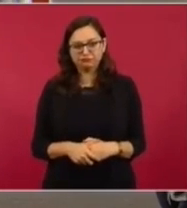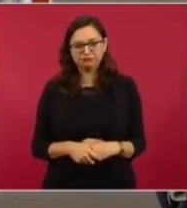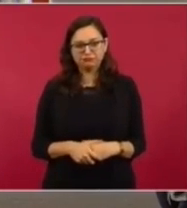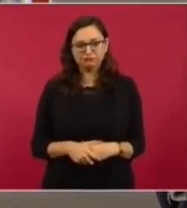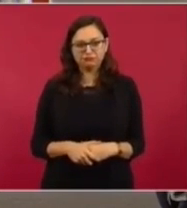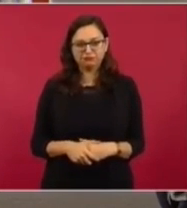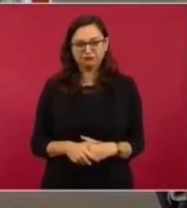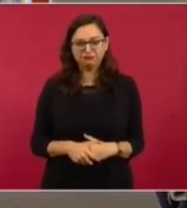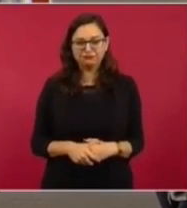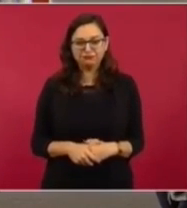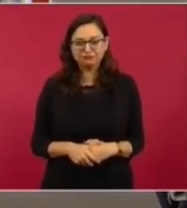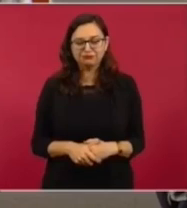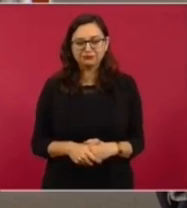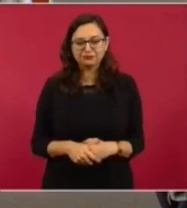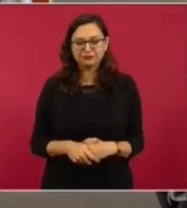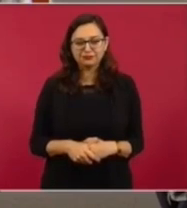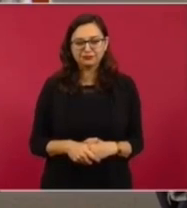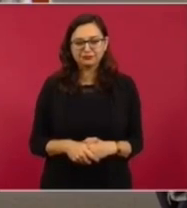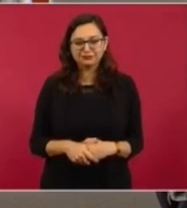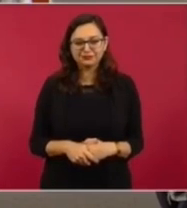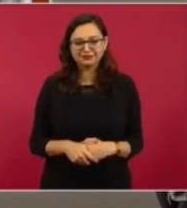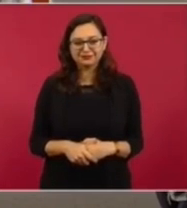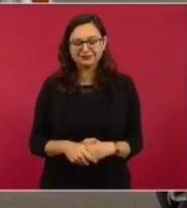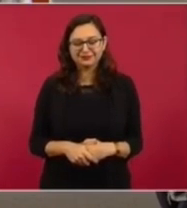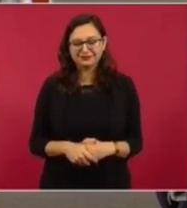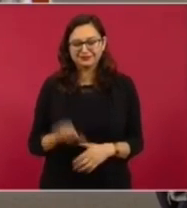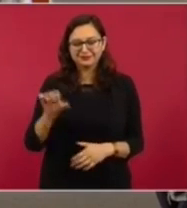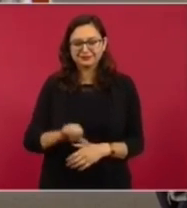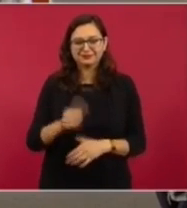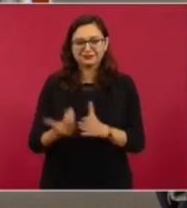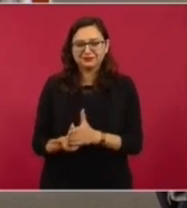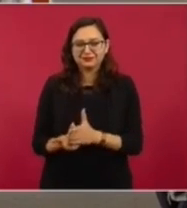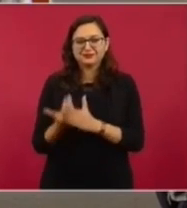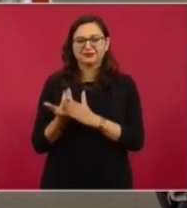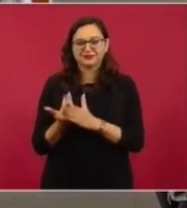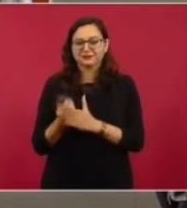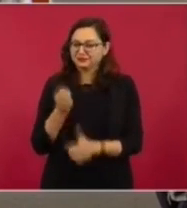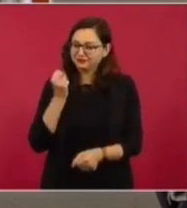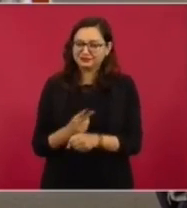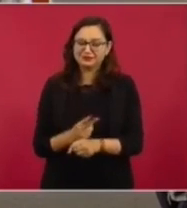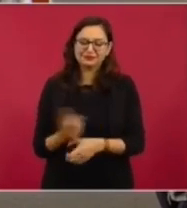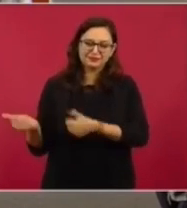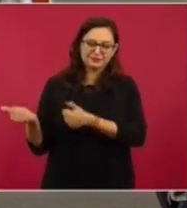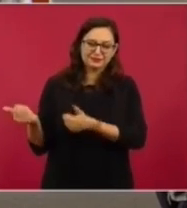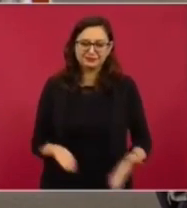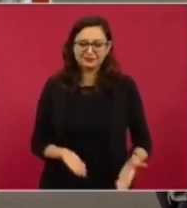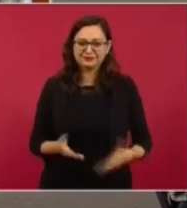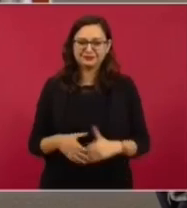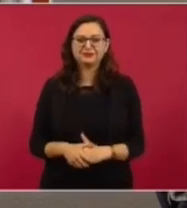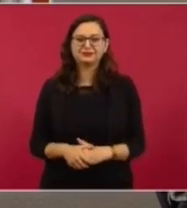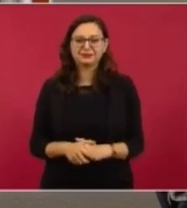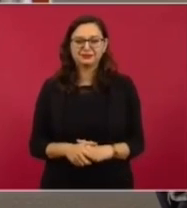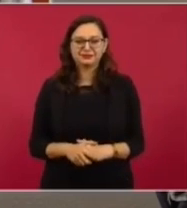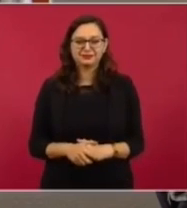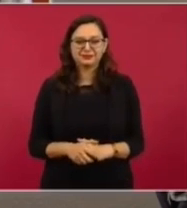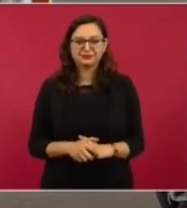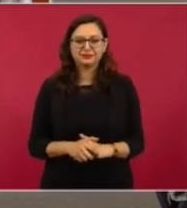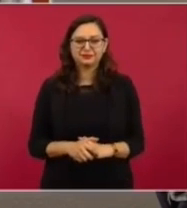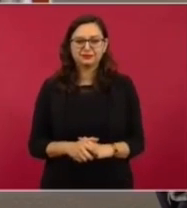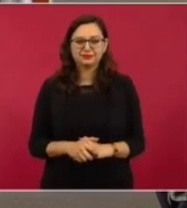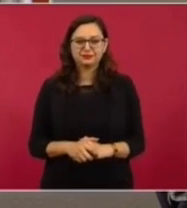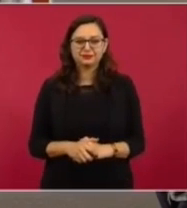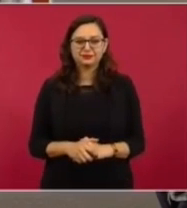Aquí están el arribo, la madrugada, la que sigue, muchas gracias. La que sigue,